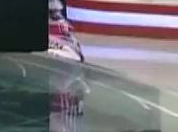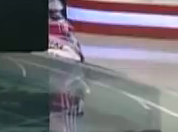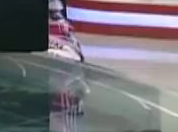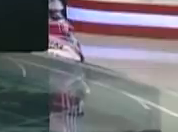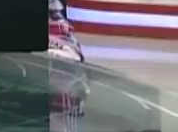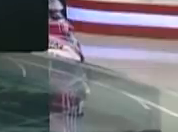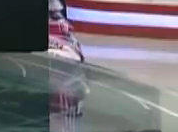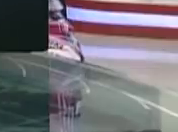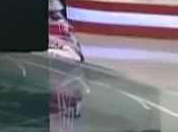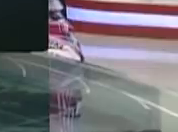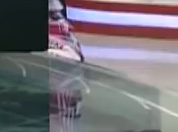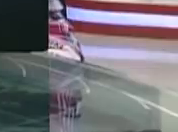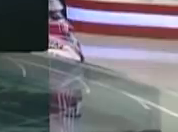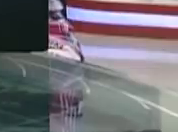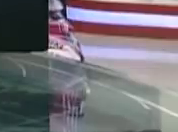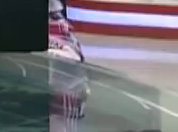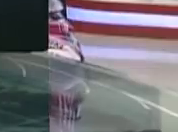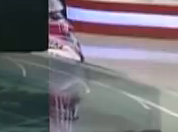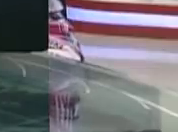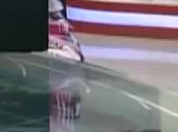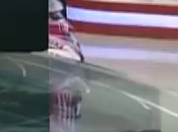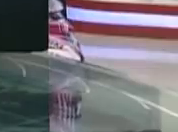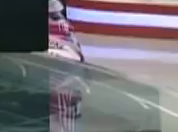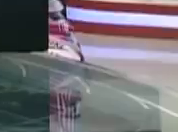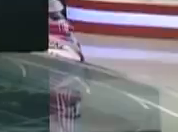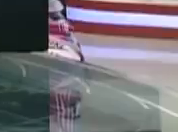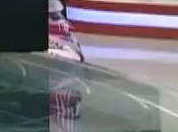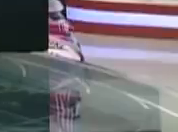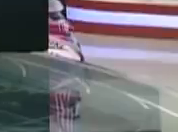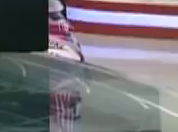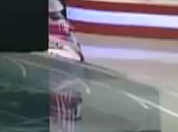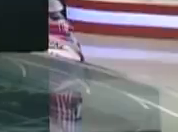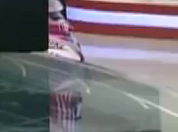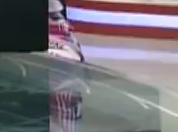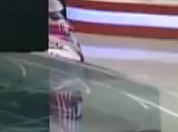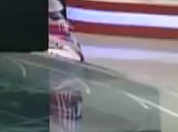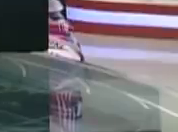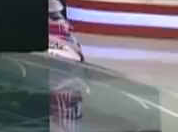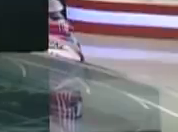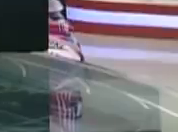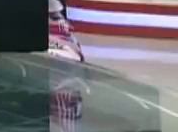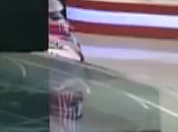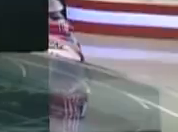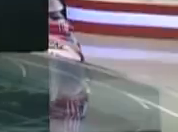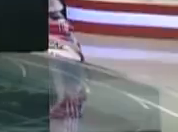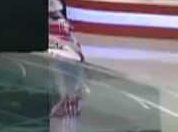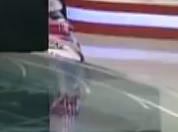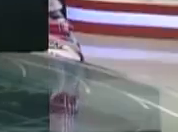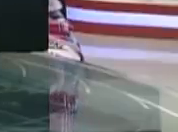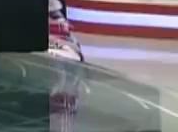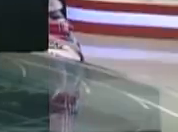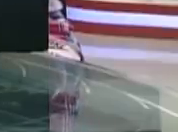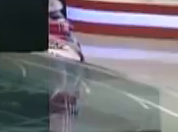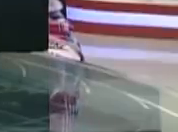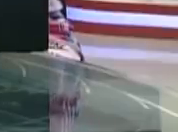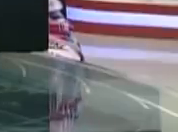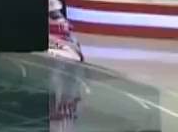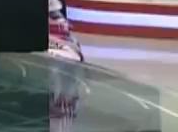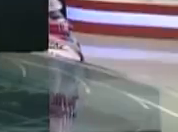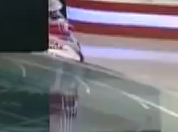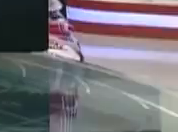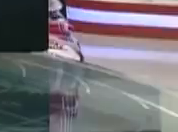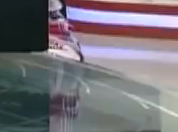fecha, 6.851 casos activos con un número de 422 casos recuperados por día. En materia de salud, el jefe de